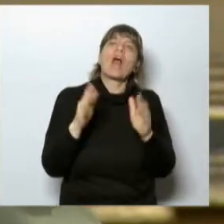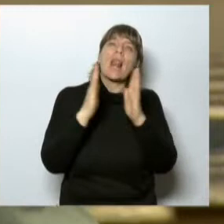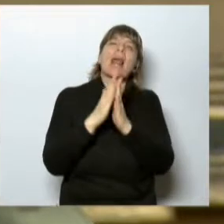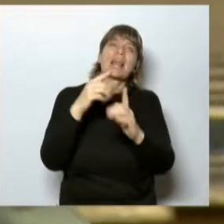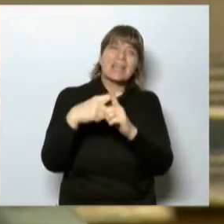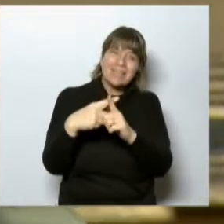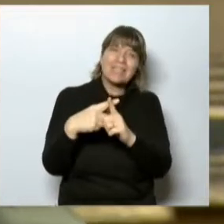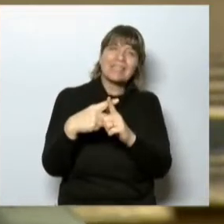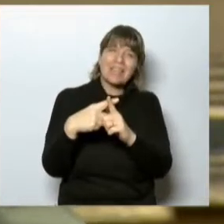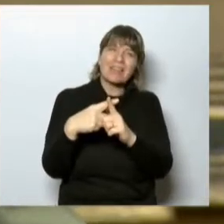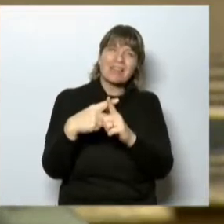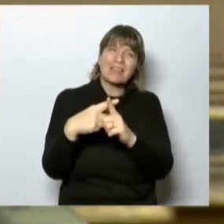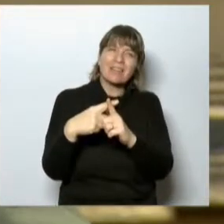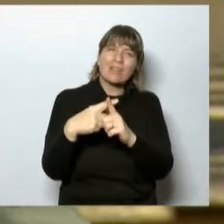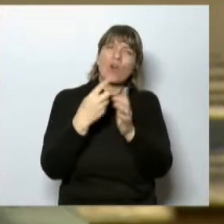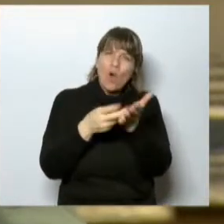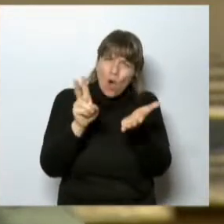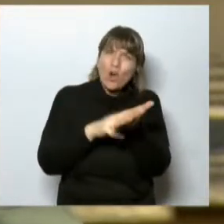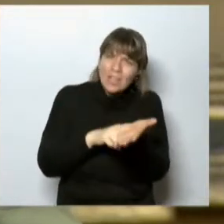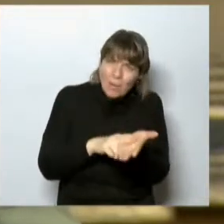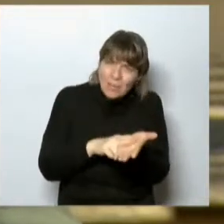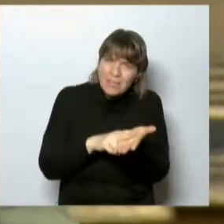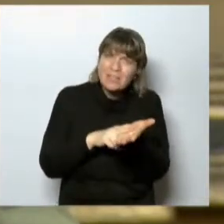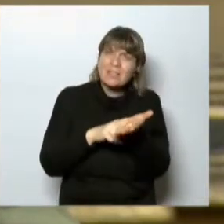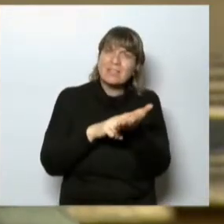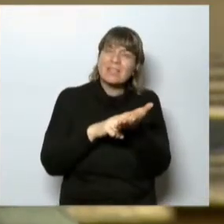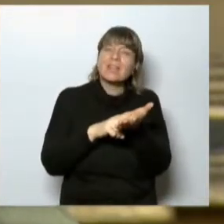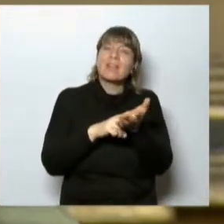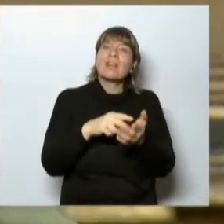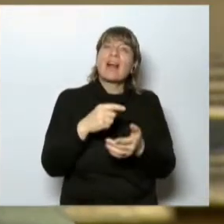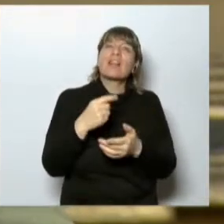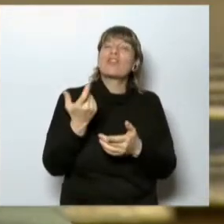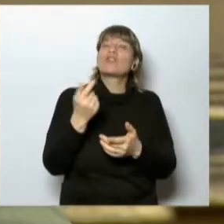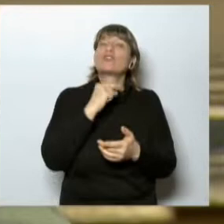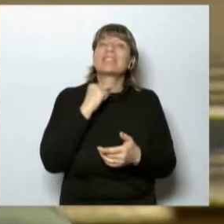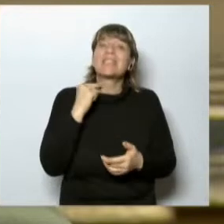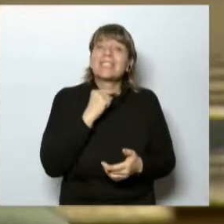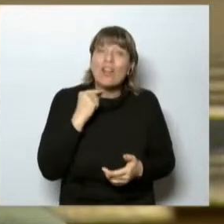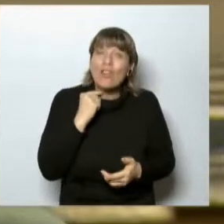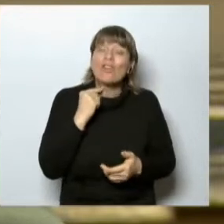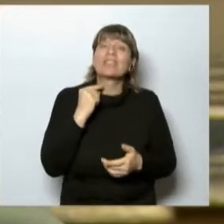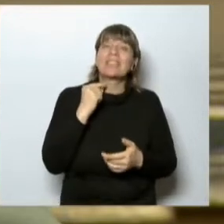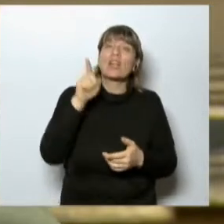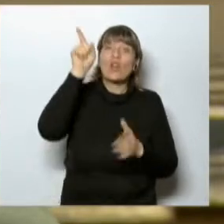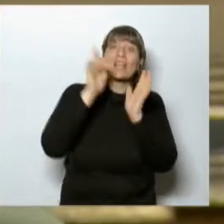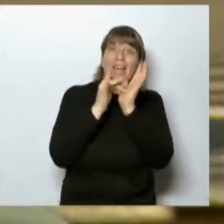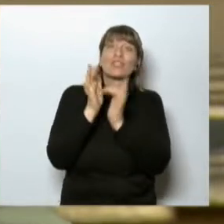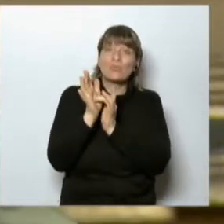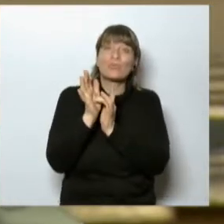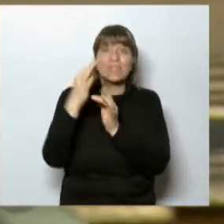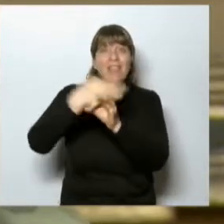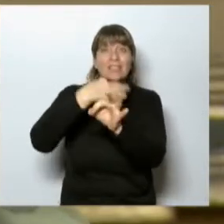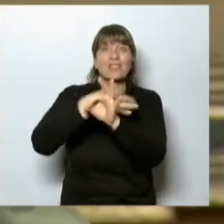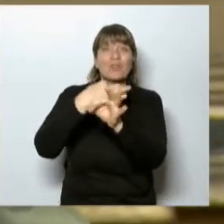Iglesia repite a través de los ministros aquello que enseñó Jesús, porque